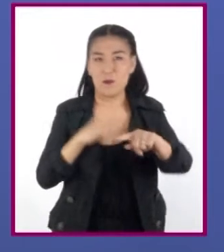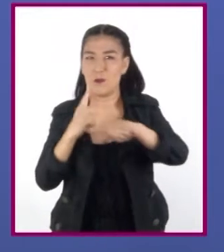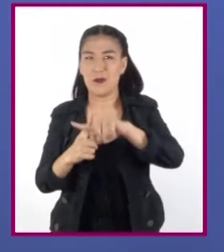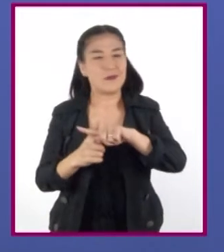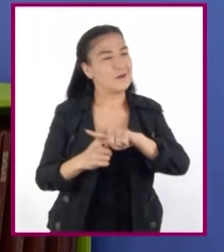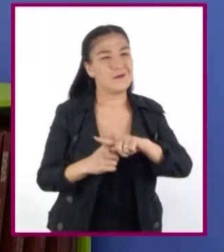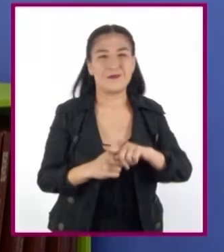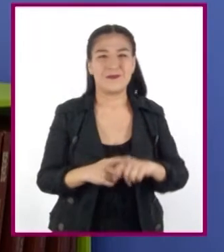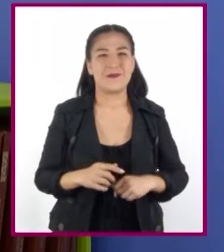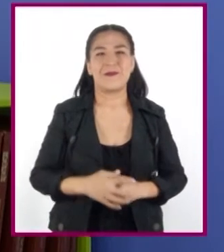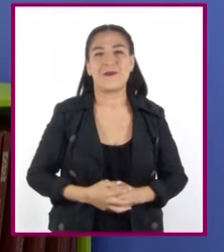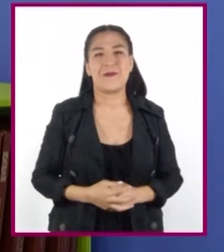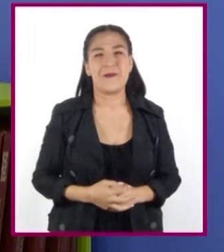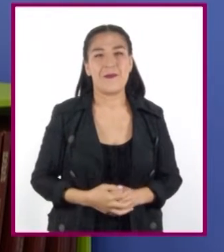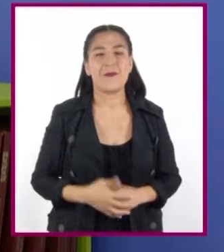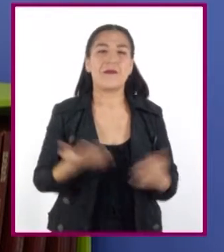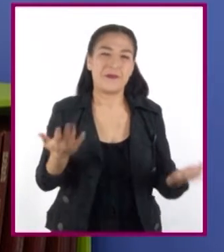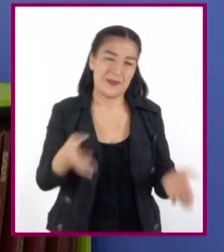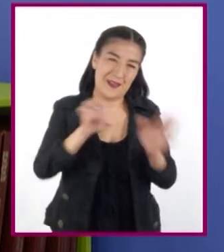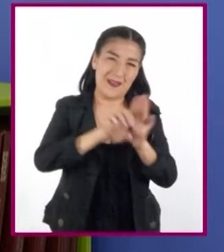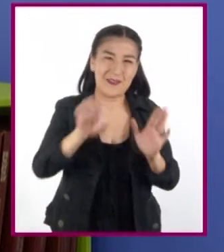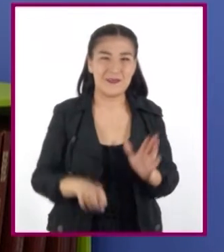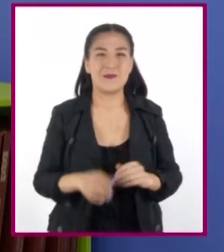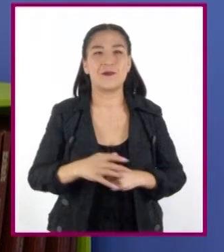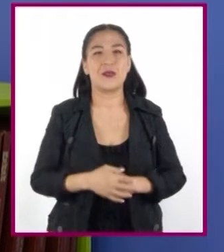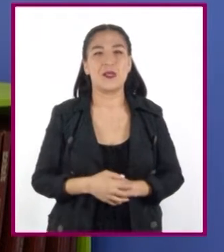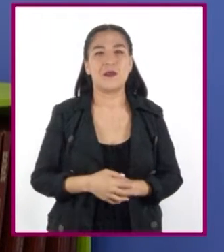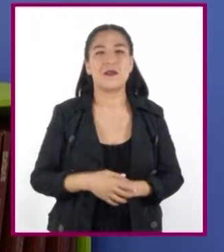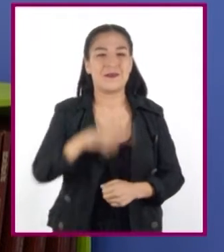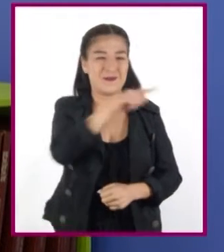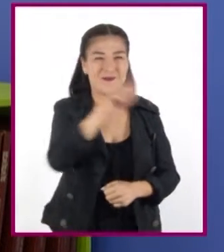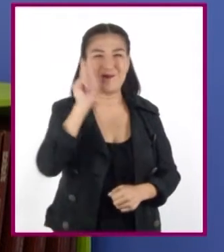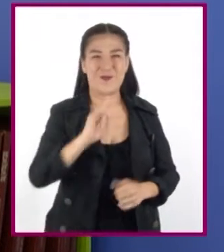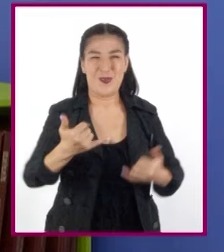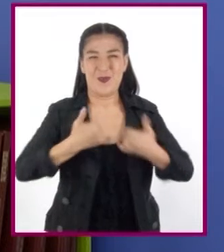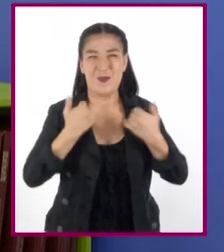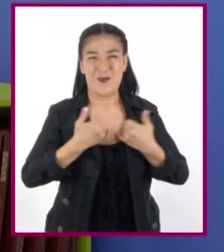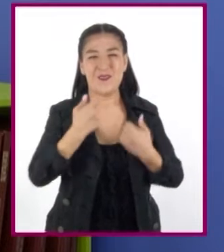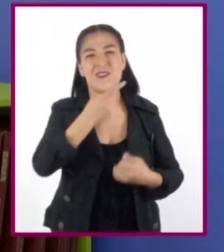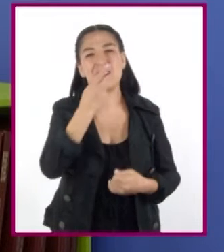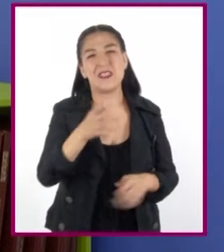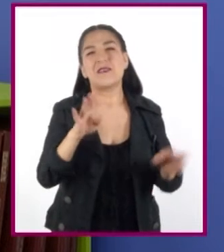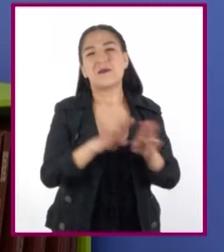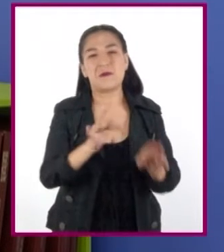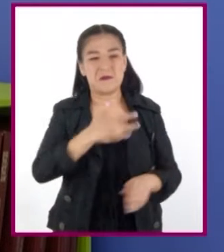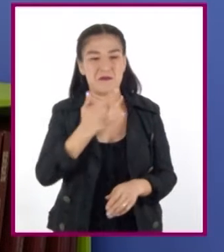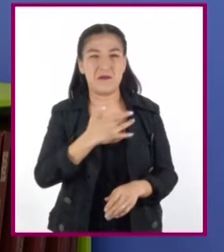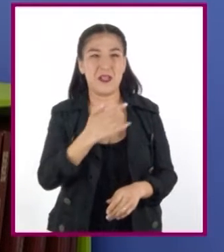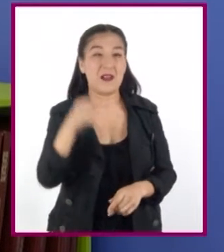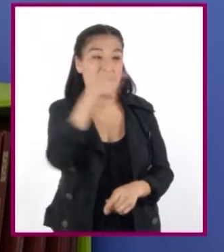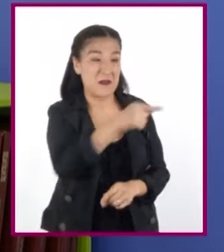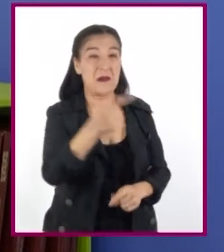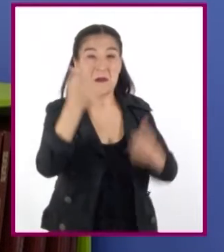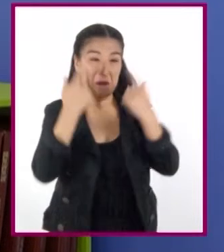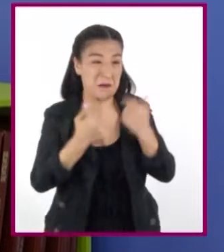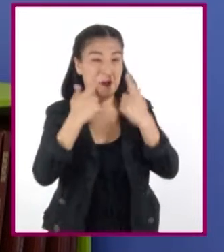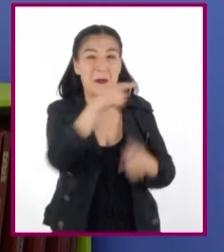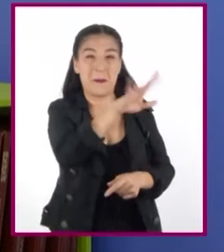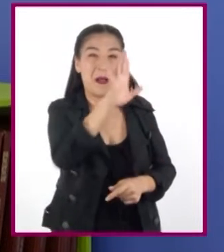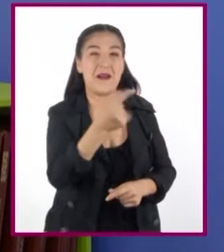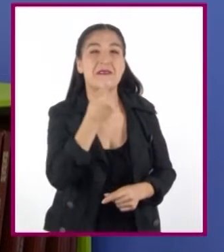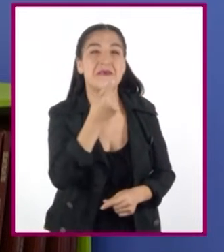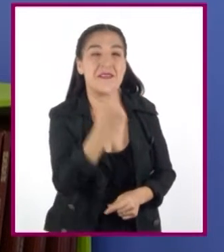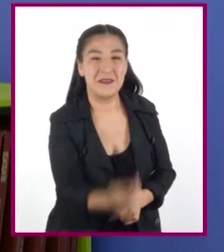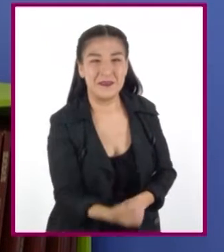positivas. Por ejemplo, el caso de la joven que expresa su malestar porque le digan que parece niña chiquita al